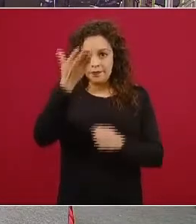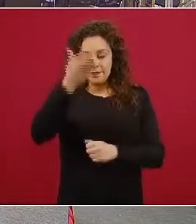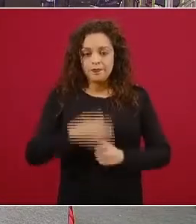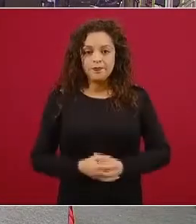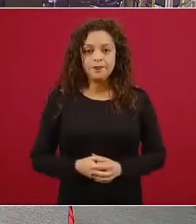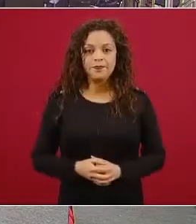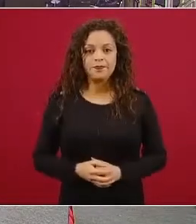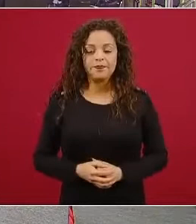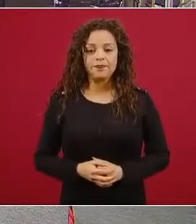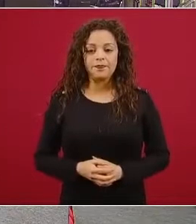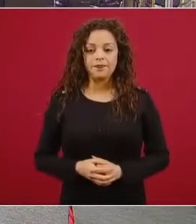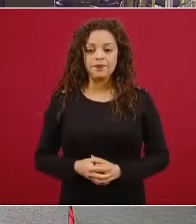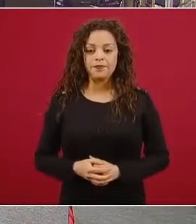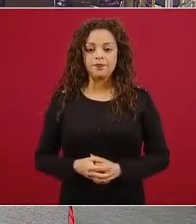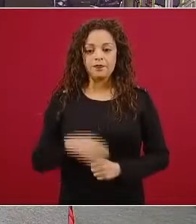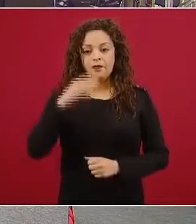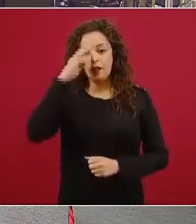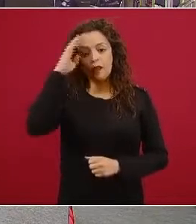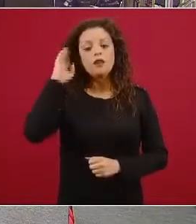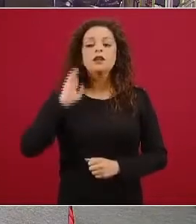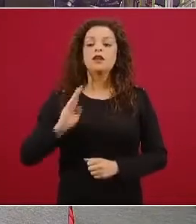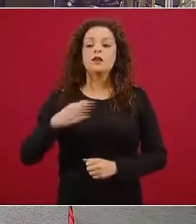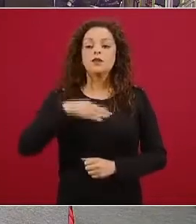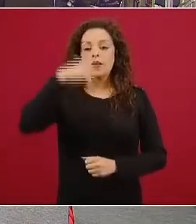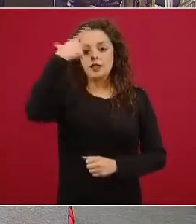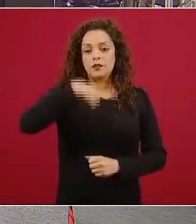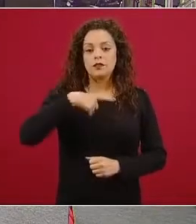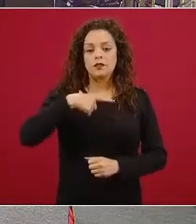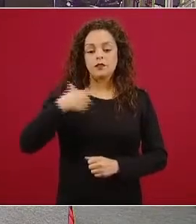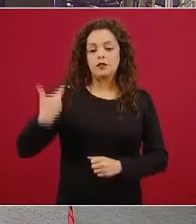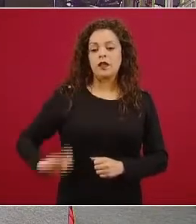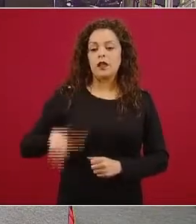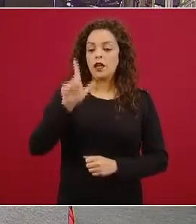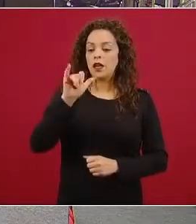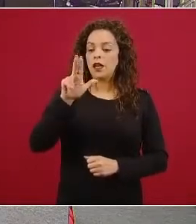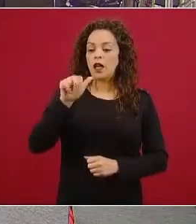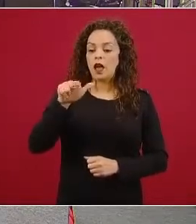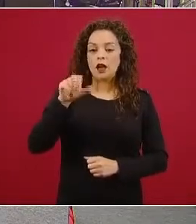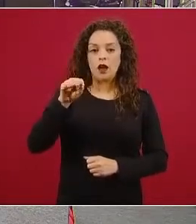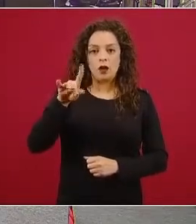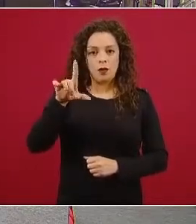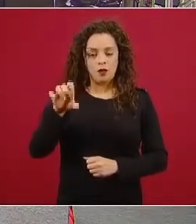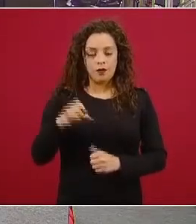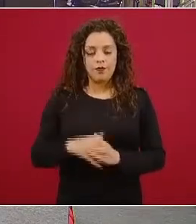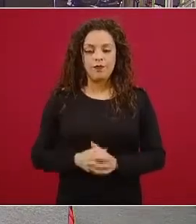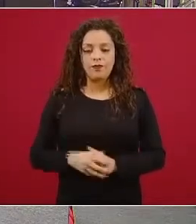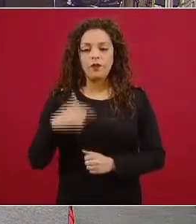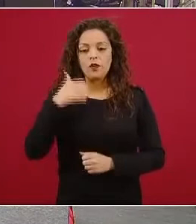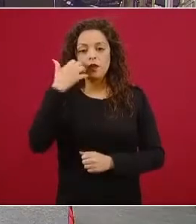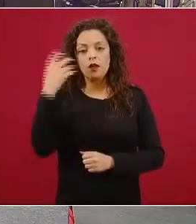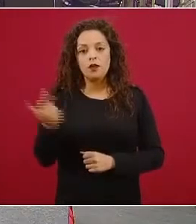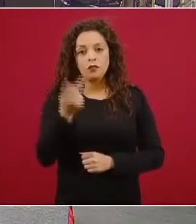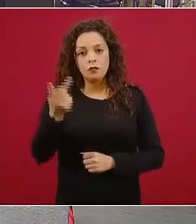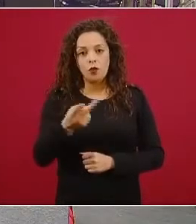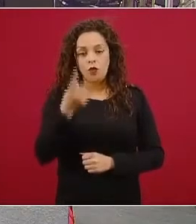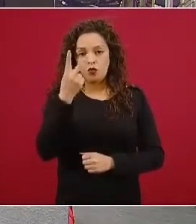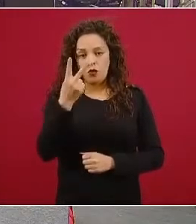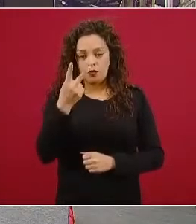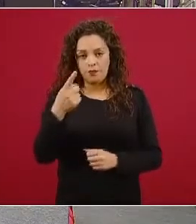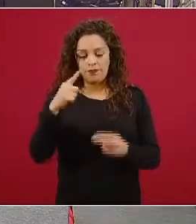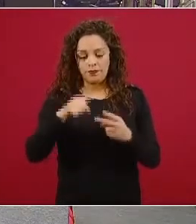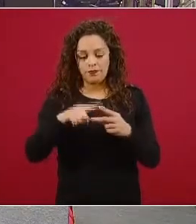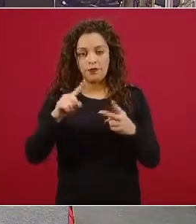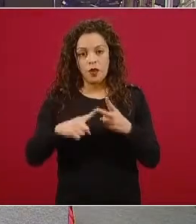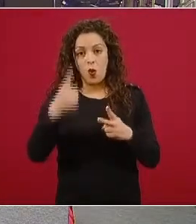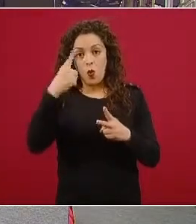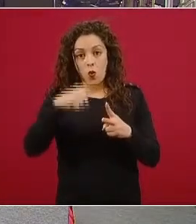por favor. Gracias. Buenas noches. Liliana Noble de Pulso Saludable. Tengo dos preguntas, una para usted, doctor López-Gatell, y otra